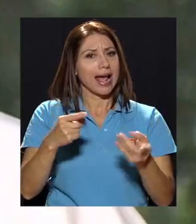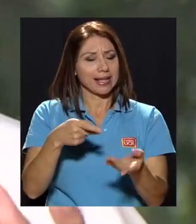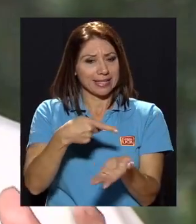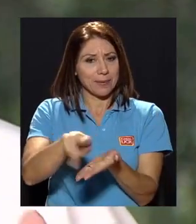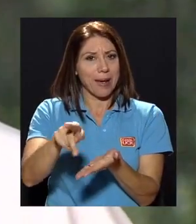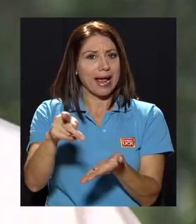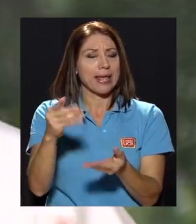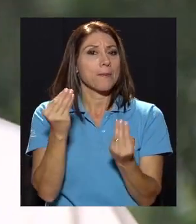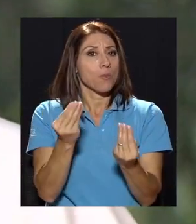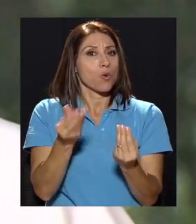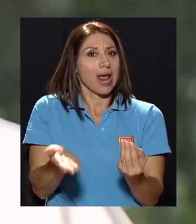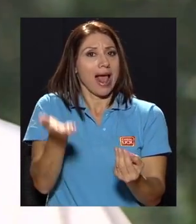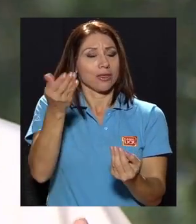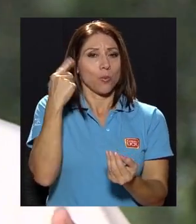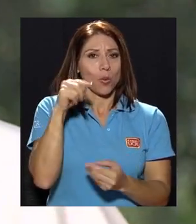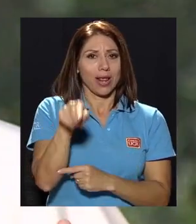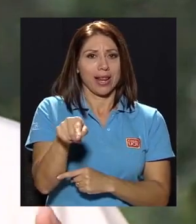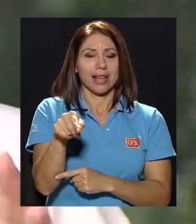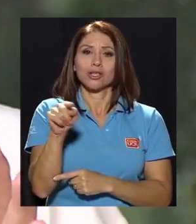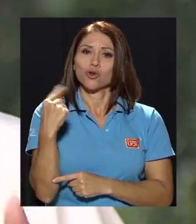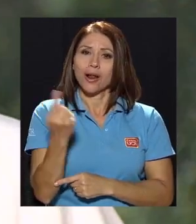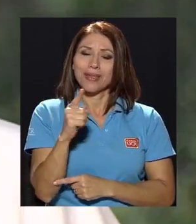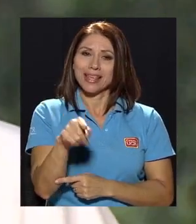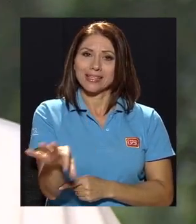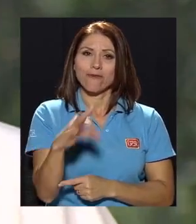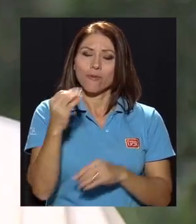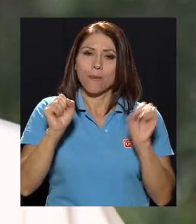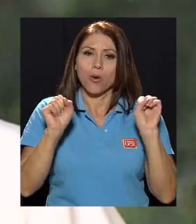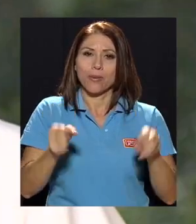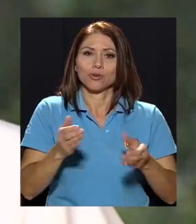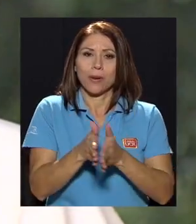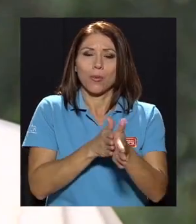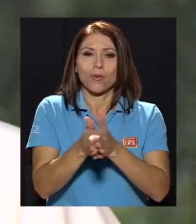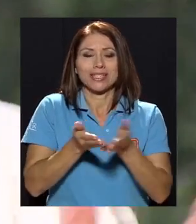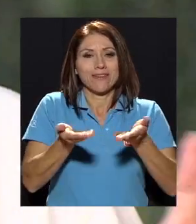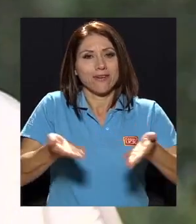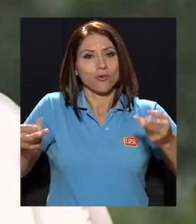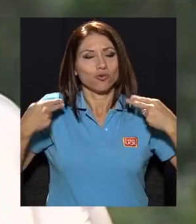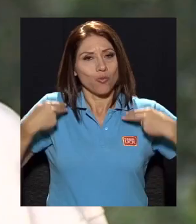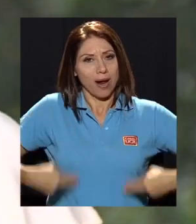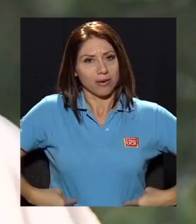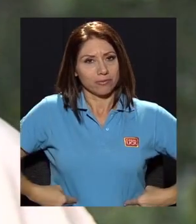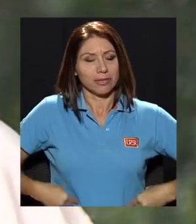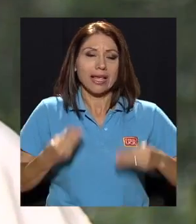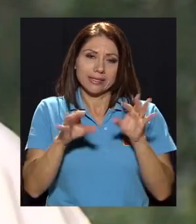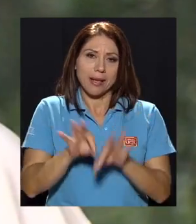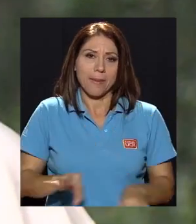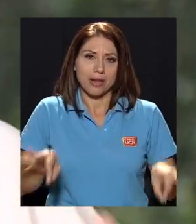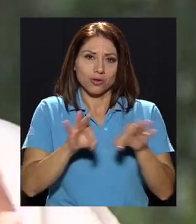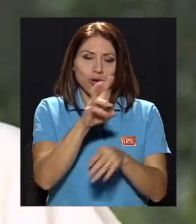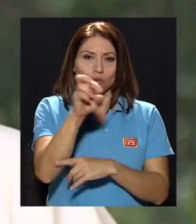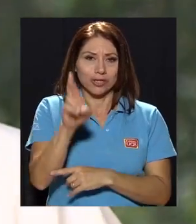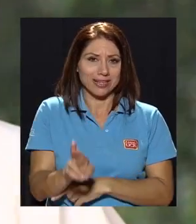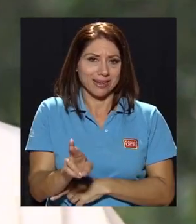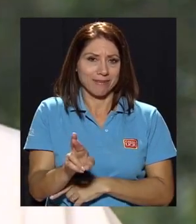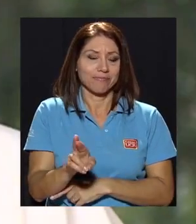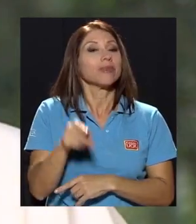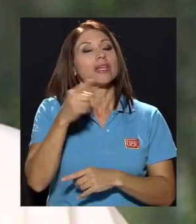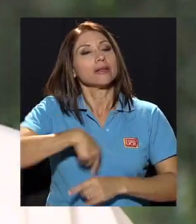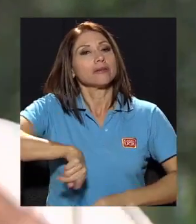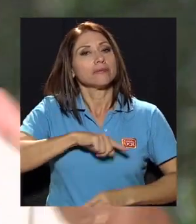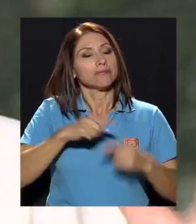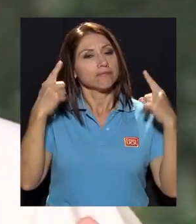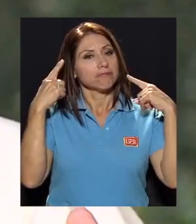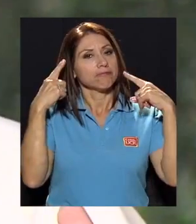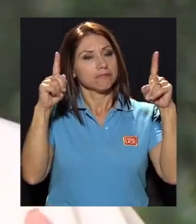Porque solo de esa forma logramos aprovechar el recurso humano que es tan valioso en Costa Rica, que es lo fundamental en cualquier país, y logramos